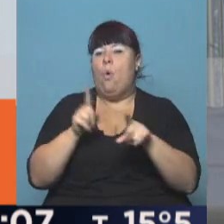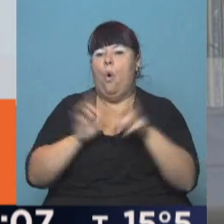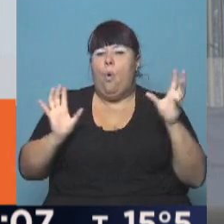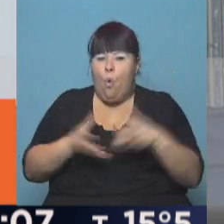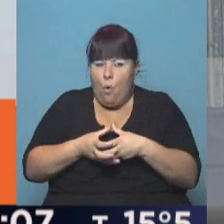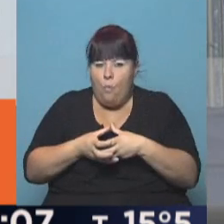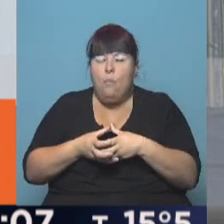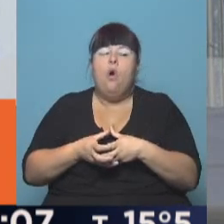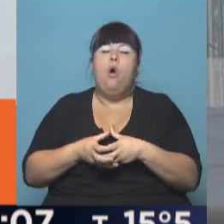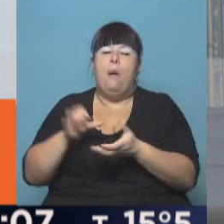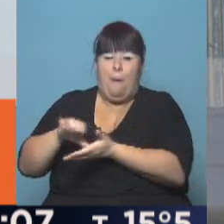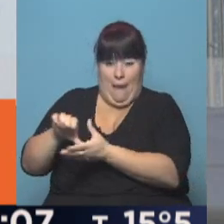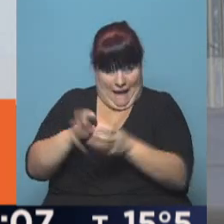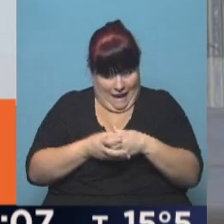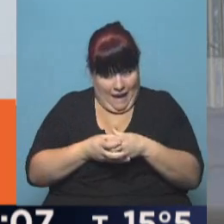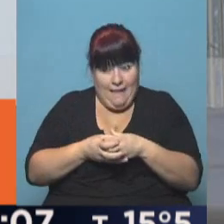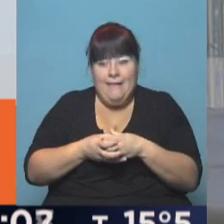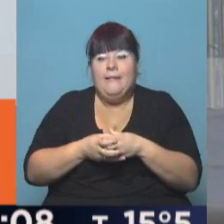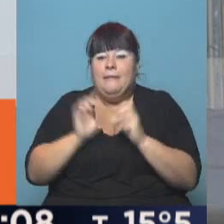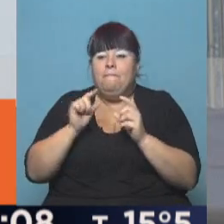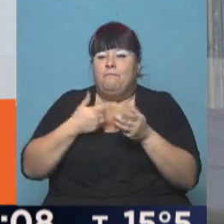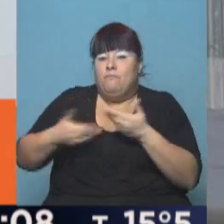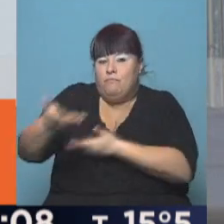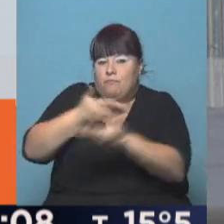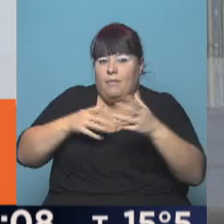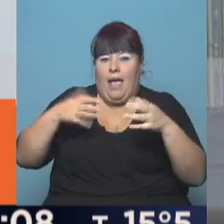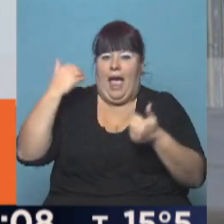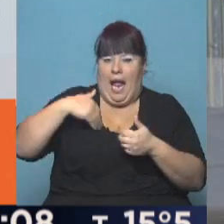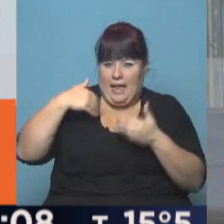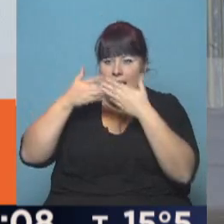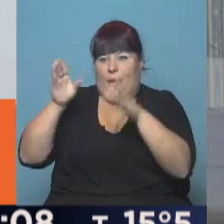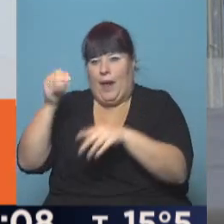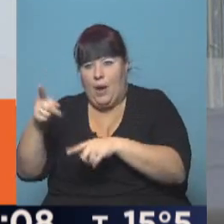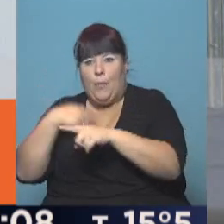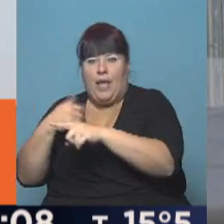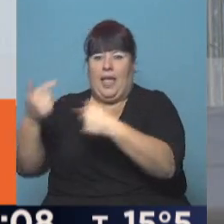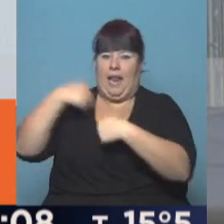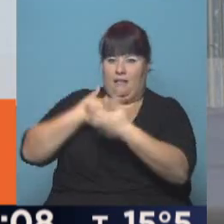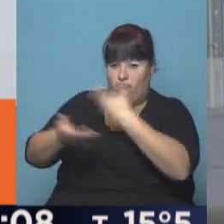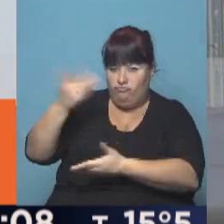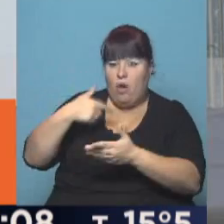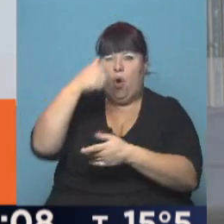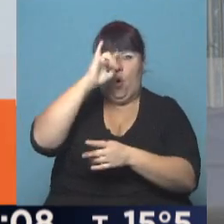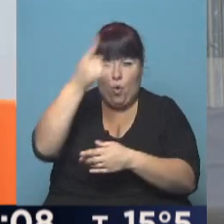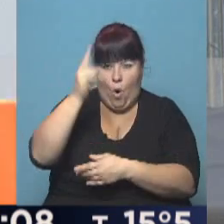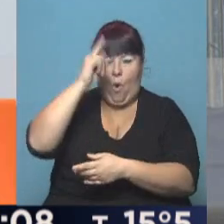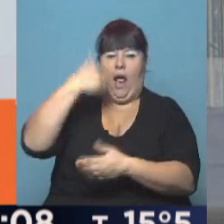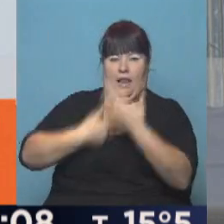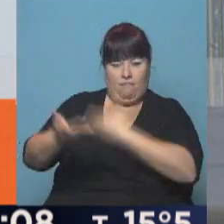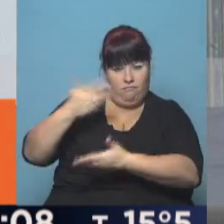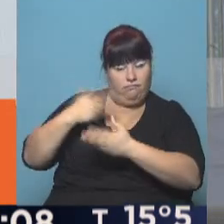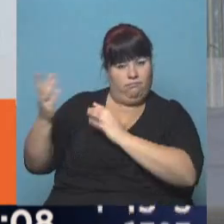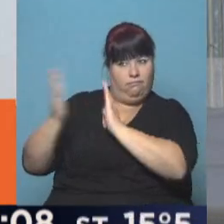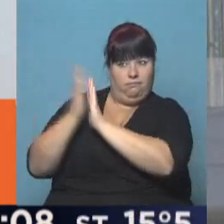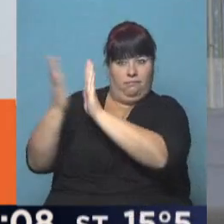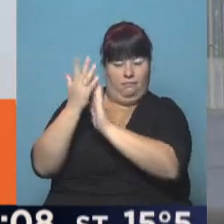bloque en el cual nos abrimos entre nosotros. La Argentina se abrió a Brasil, Brasil a la Argentina, nos abrimos con Uruguay, Uruguay se abrió